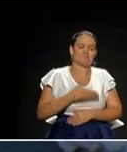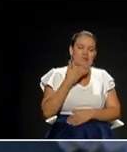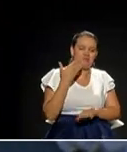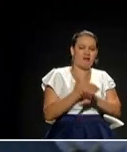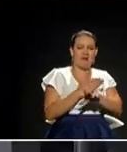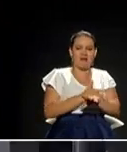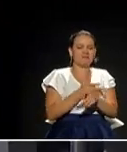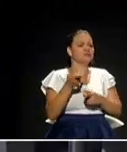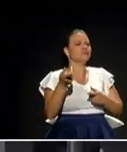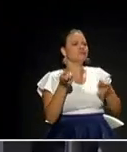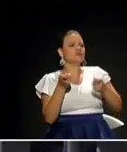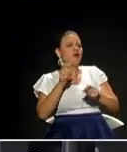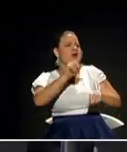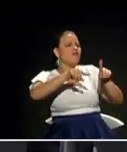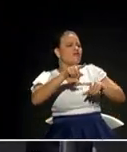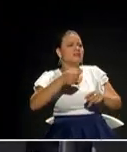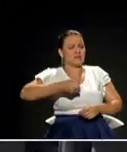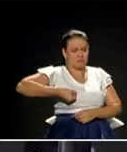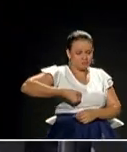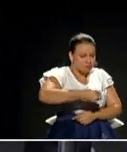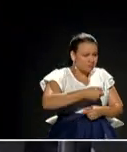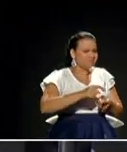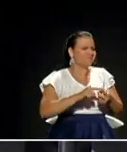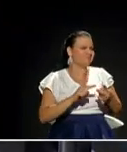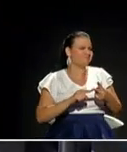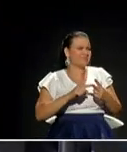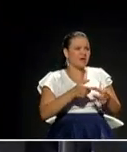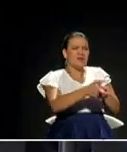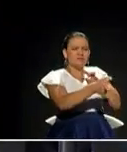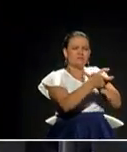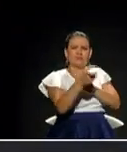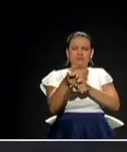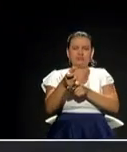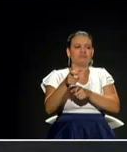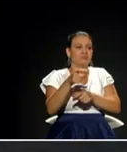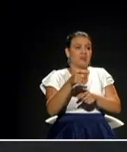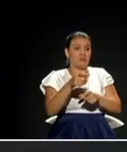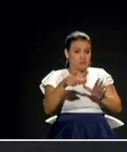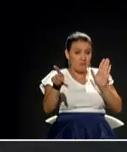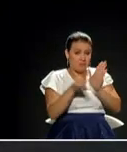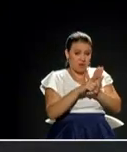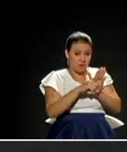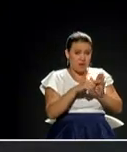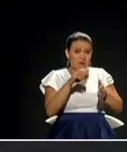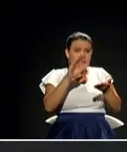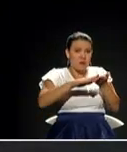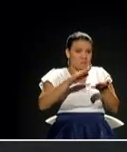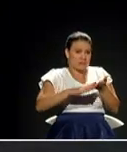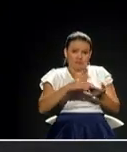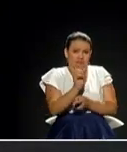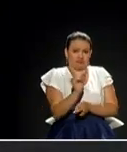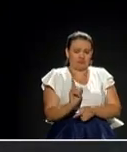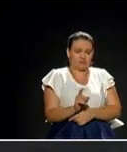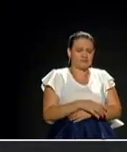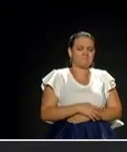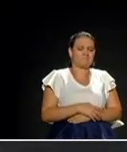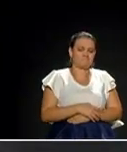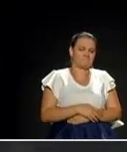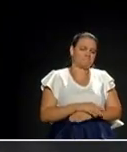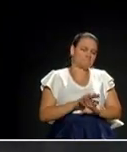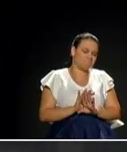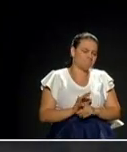que medellín tiene muchas armas ilegales y por eso nosotros queremos implementar esa estrategia de retenes y